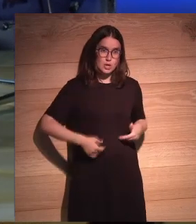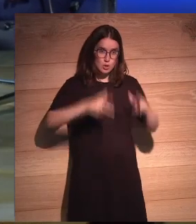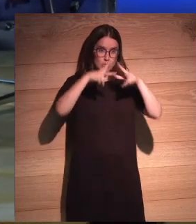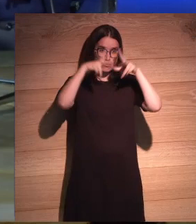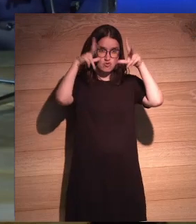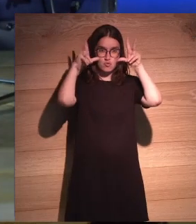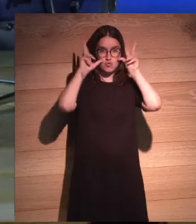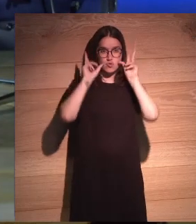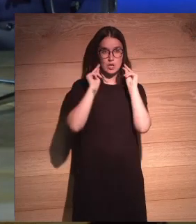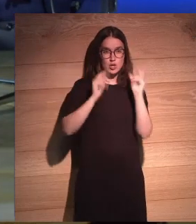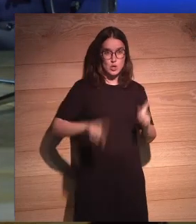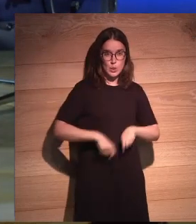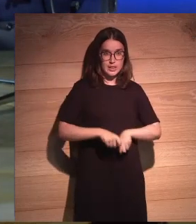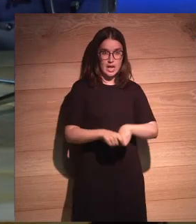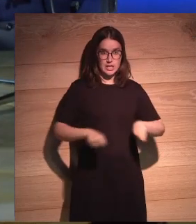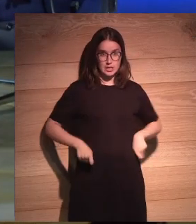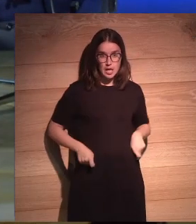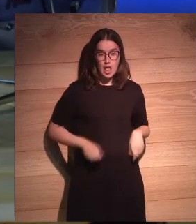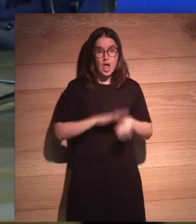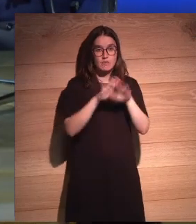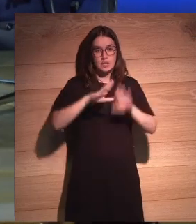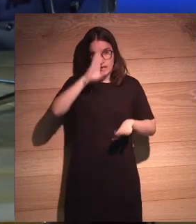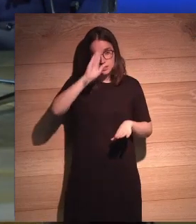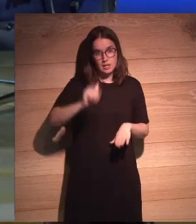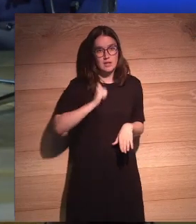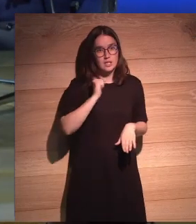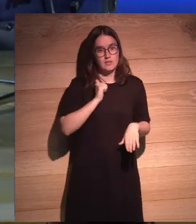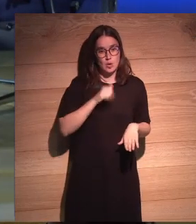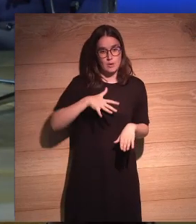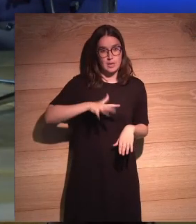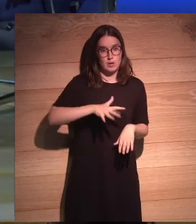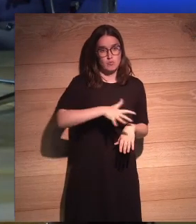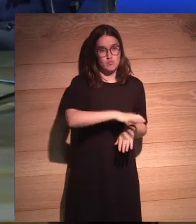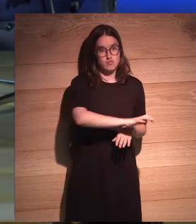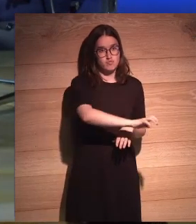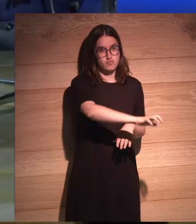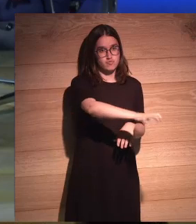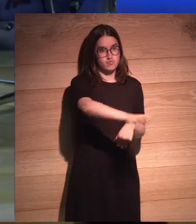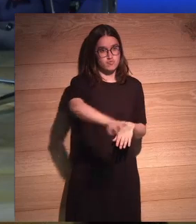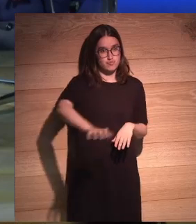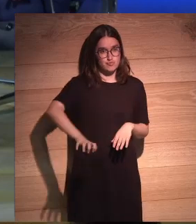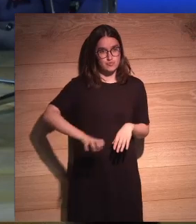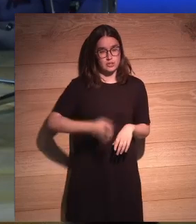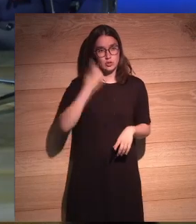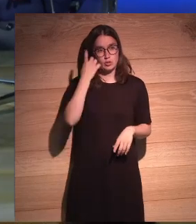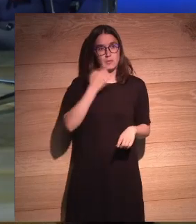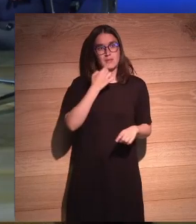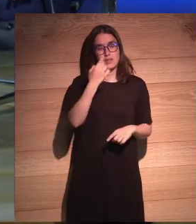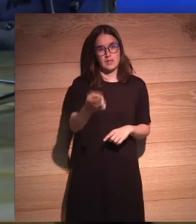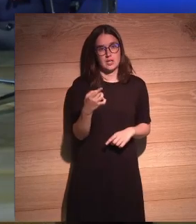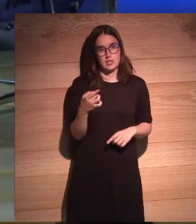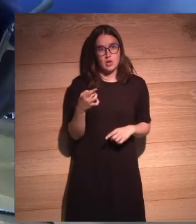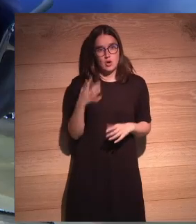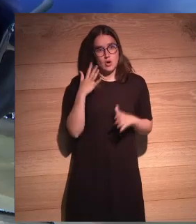y un delantal. Al final, la inteligencia artificial ha sido el aparato que va por los sitios. Esto a los alumnos hay que decírselo y